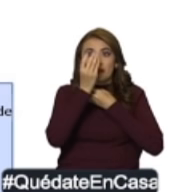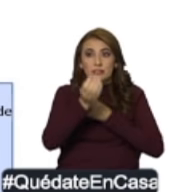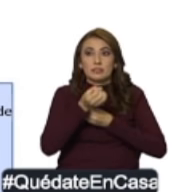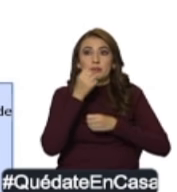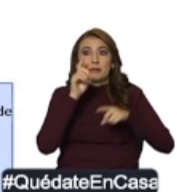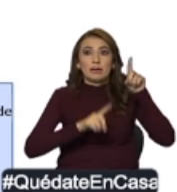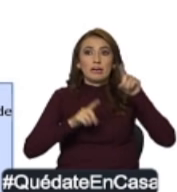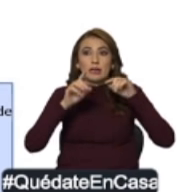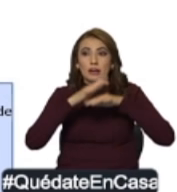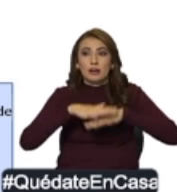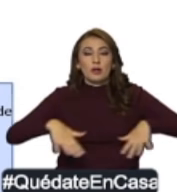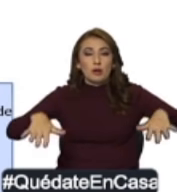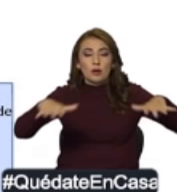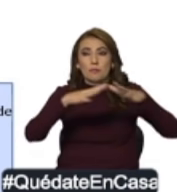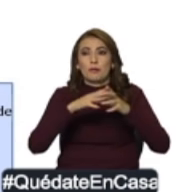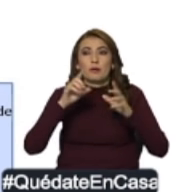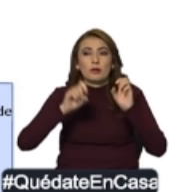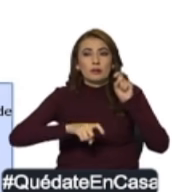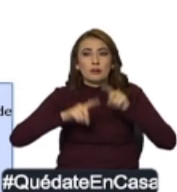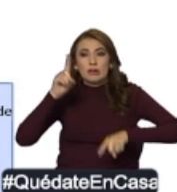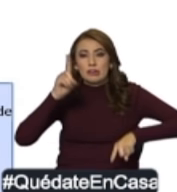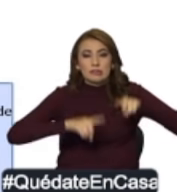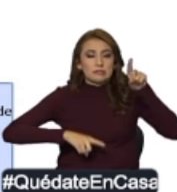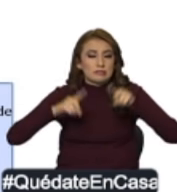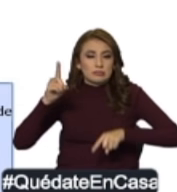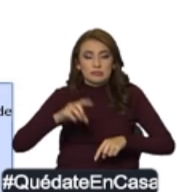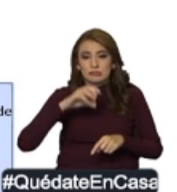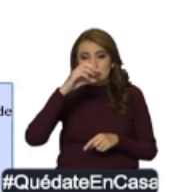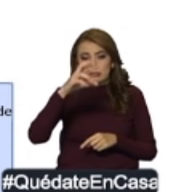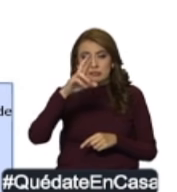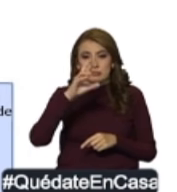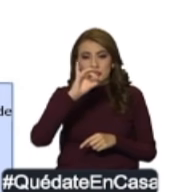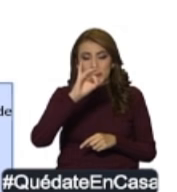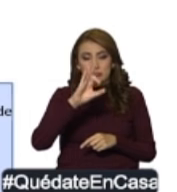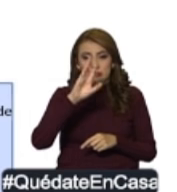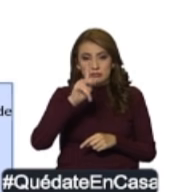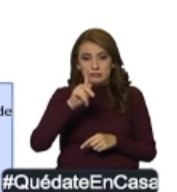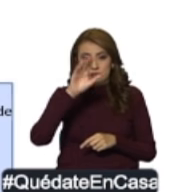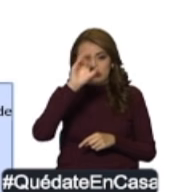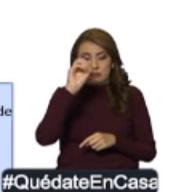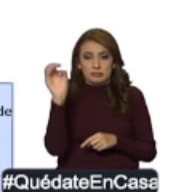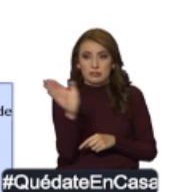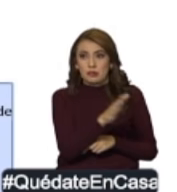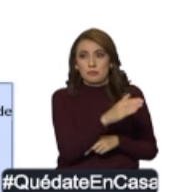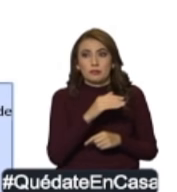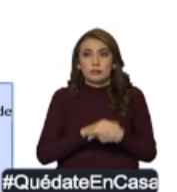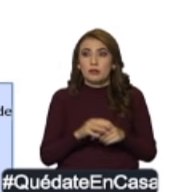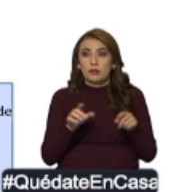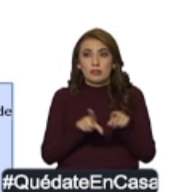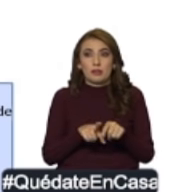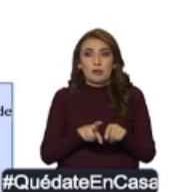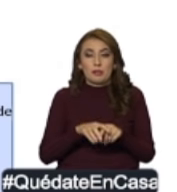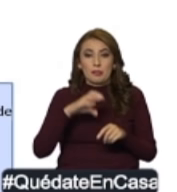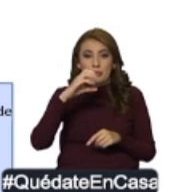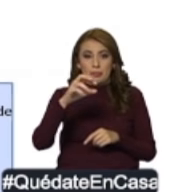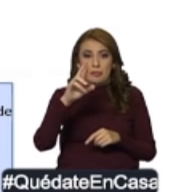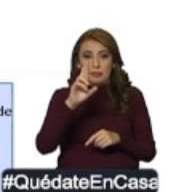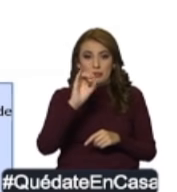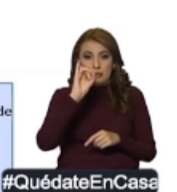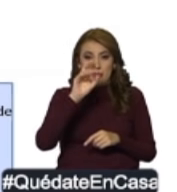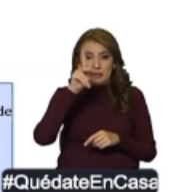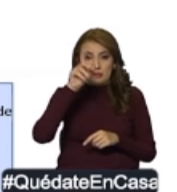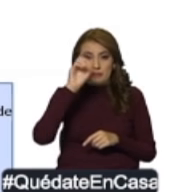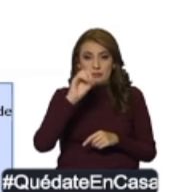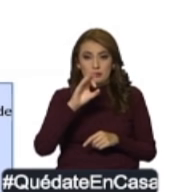la presencia de criptomonedas también para estafar, el mecanismo del cryptojacking para envenenar